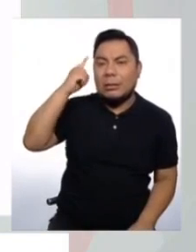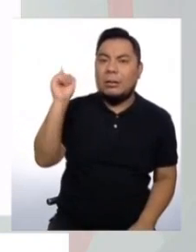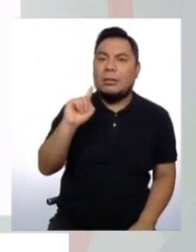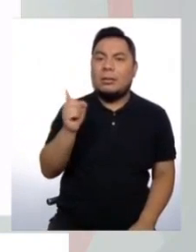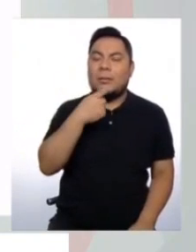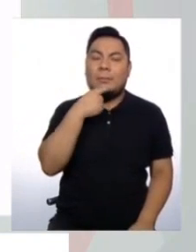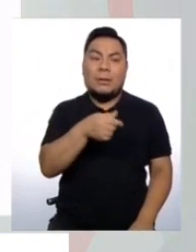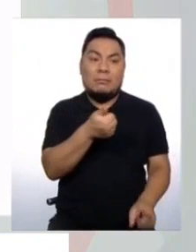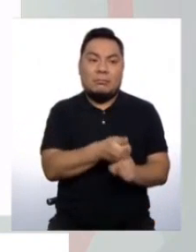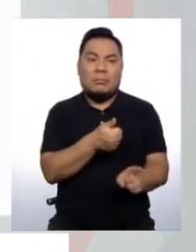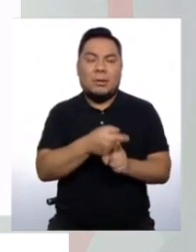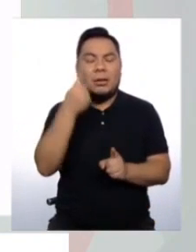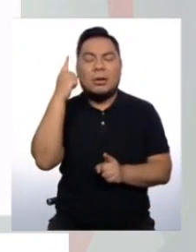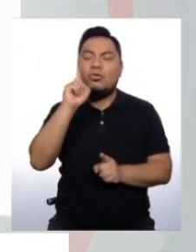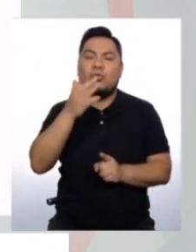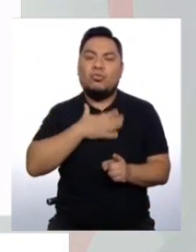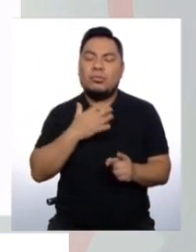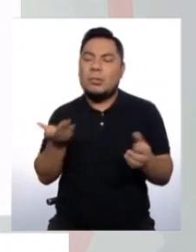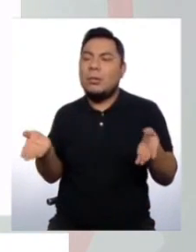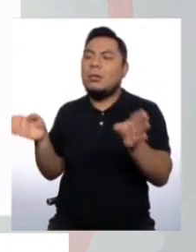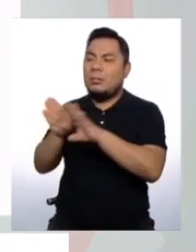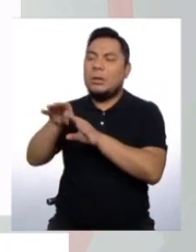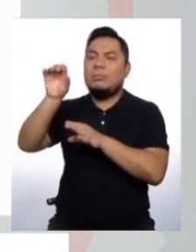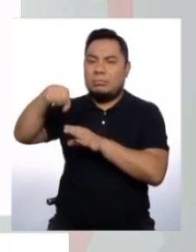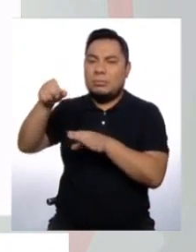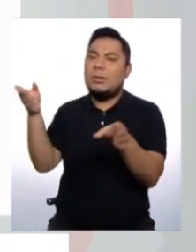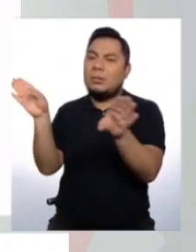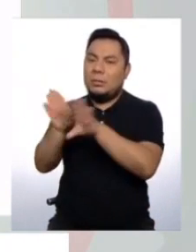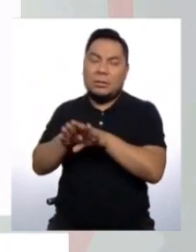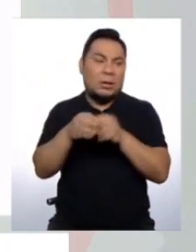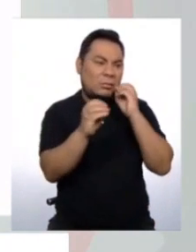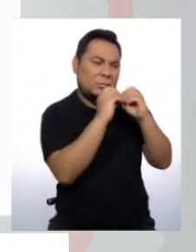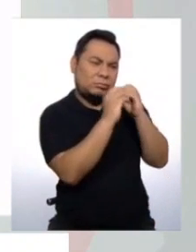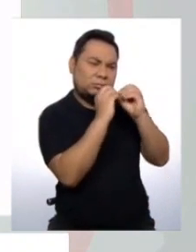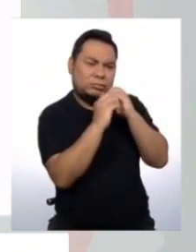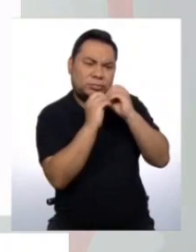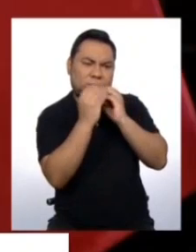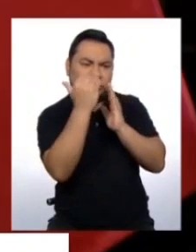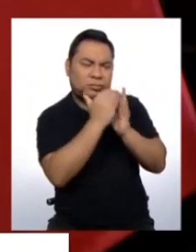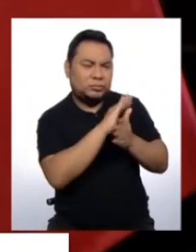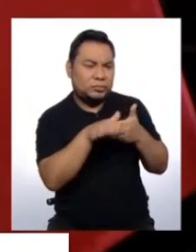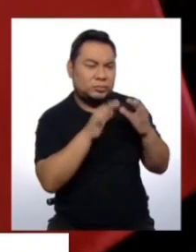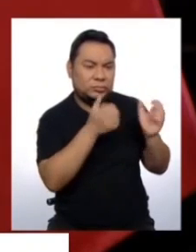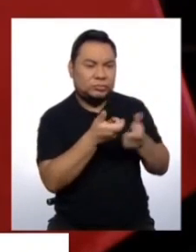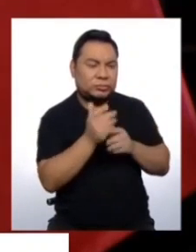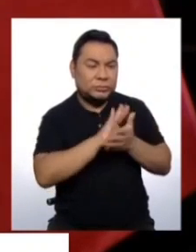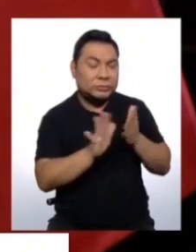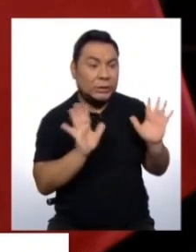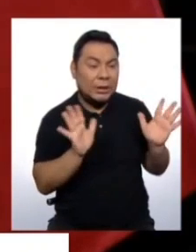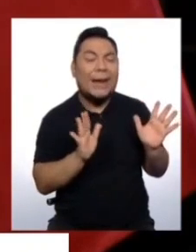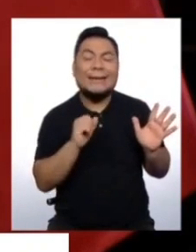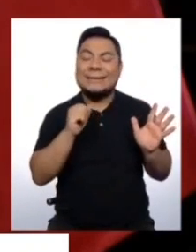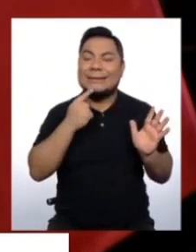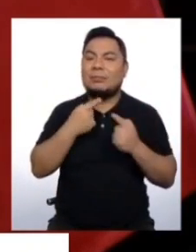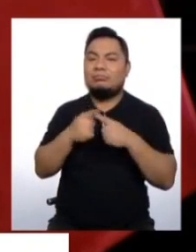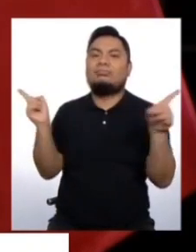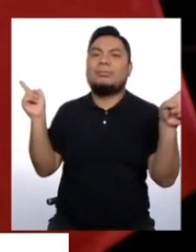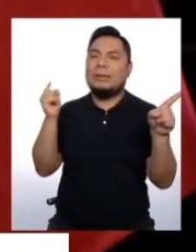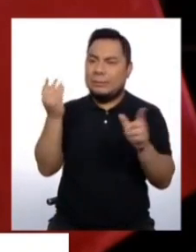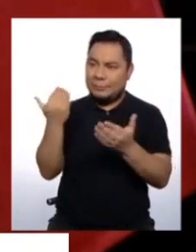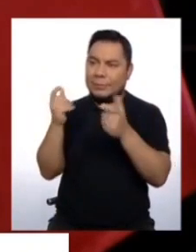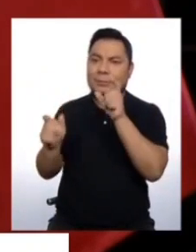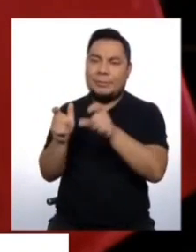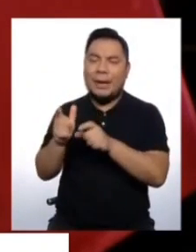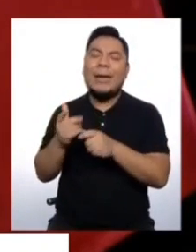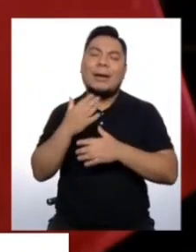propio comerciante está colaborando para mejorar esta situación. Y finalmente, gana el comerciante, gana el cliente,